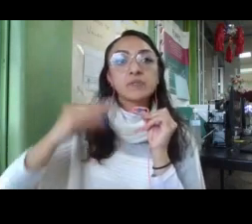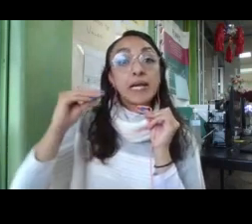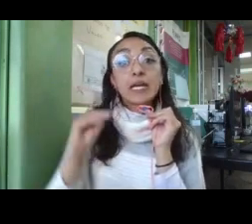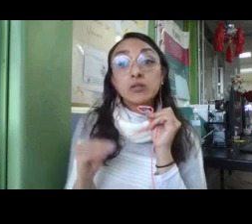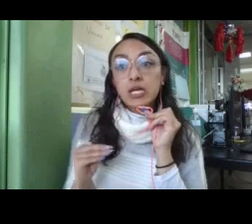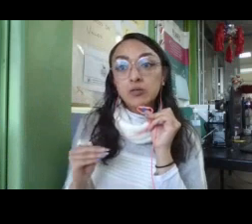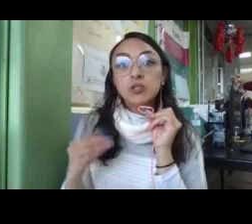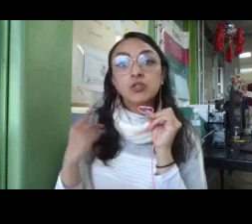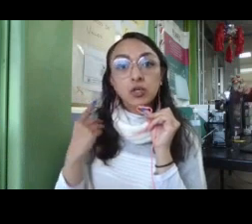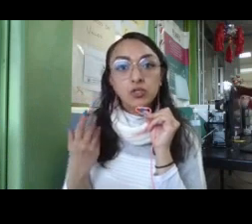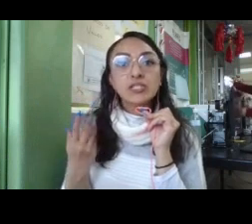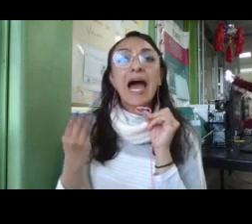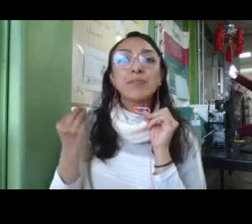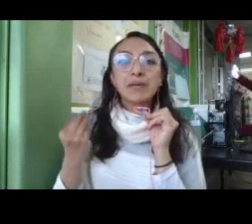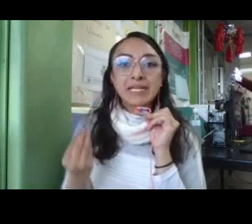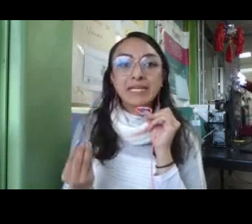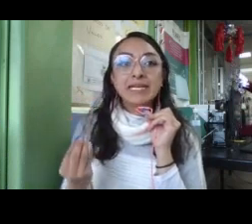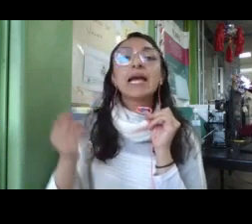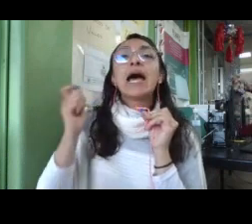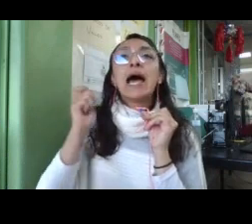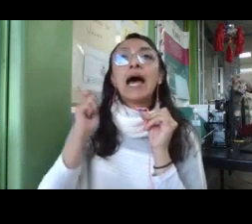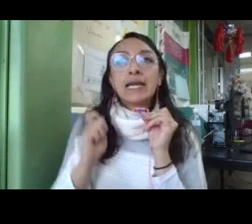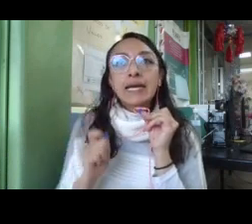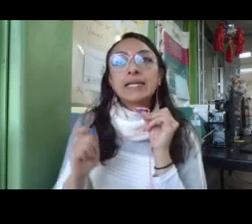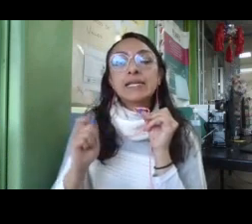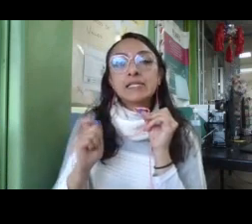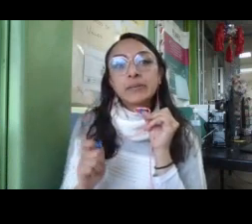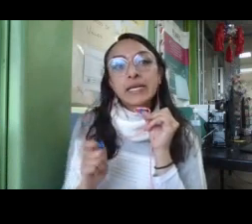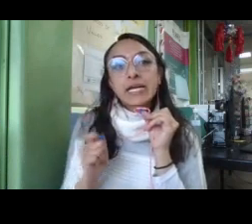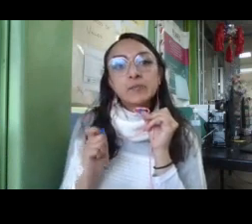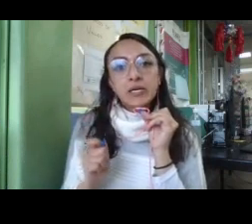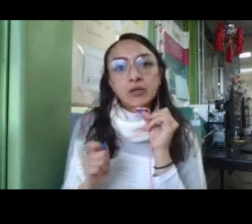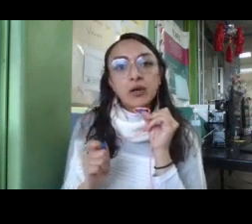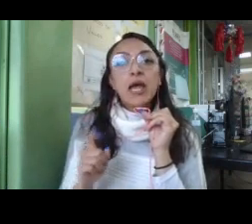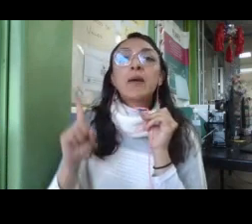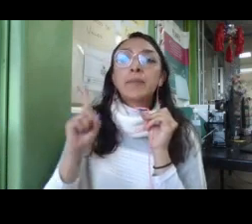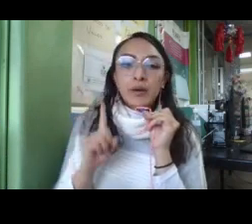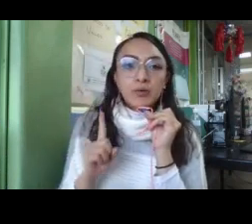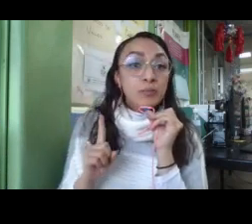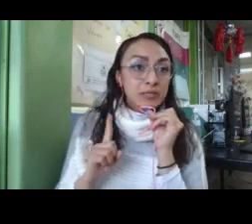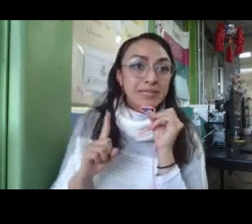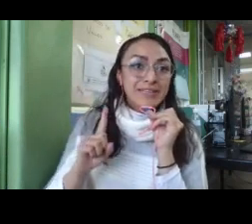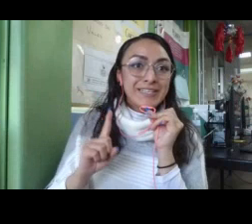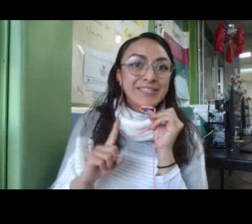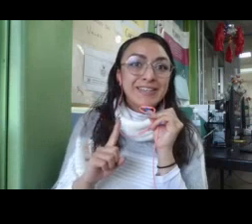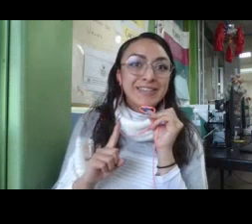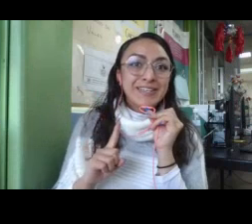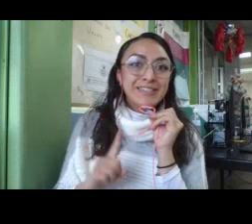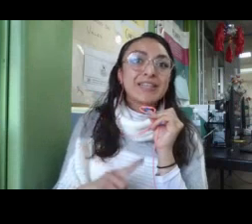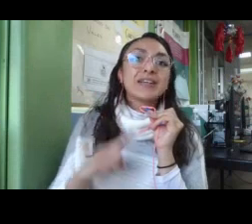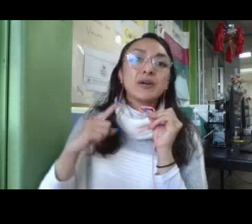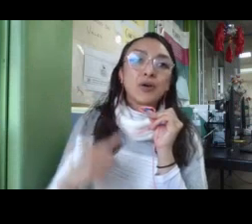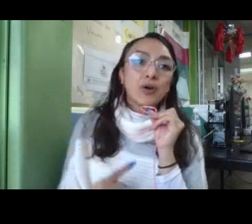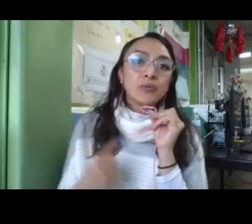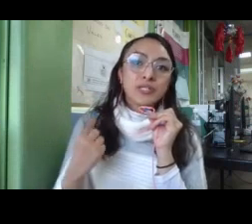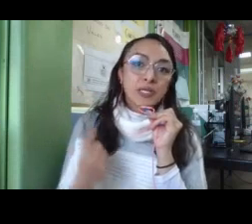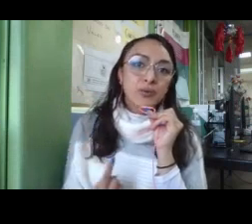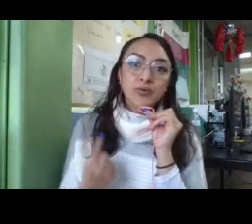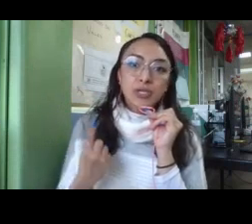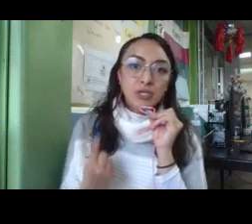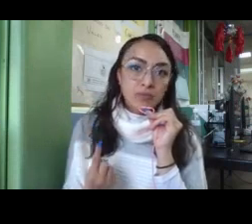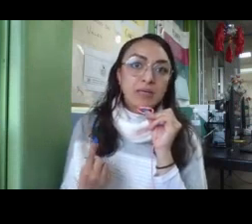beneficiosas para que los alumnos sordos aprendan a leer y escribir español. pero algo importante es que tiene que ser